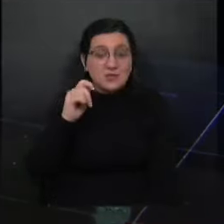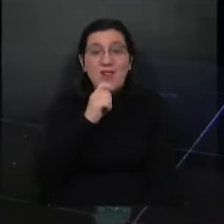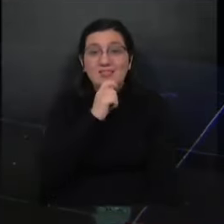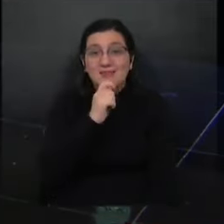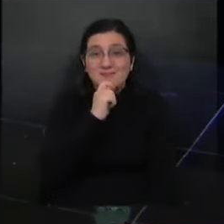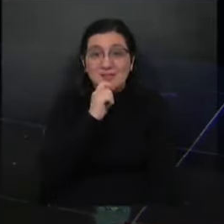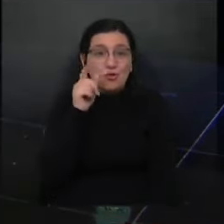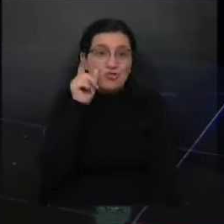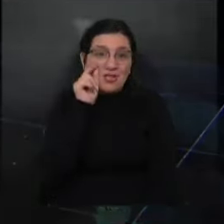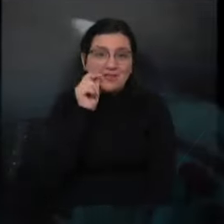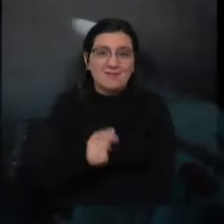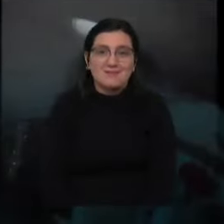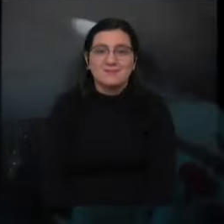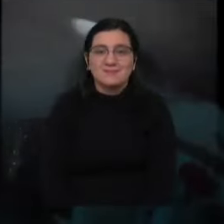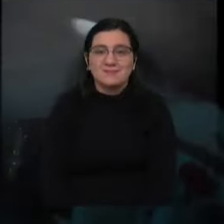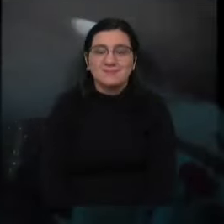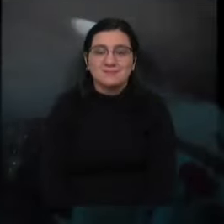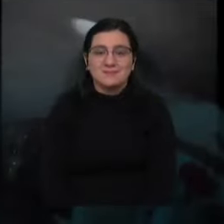volvemos